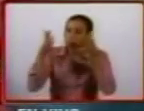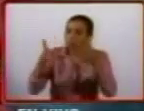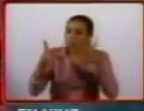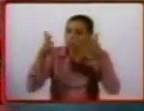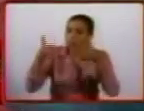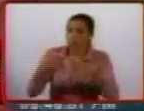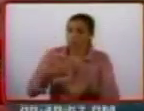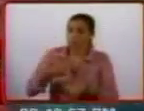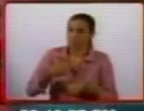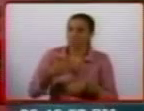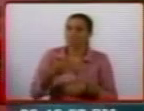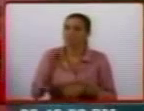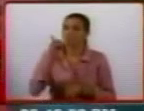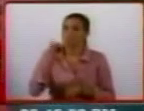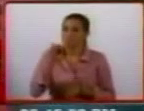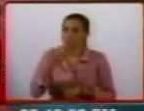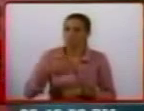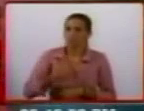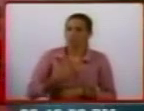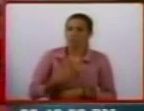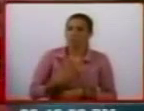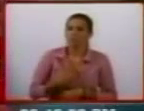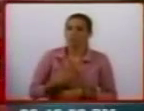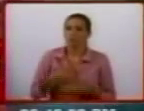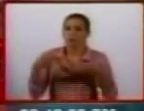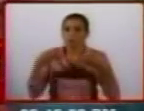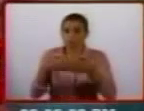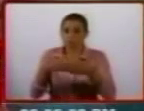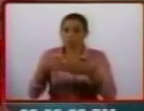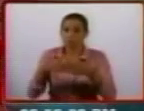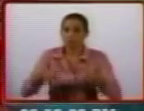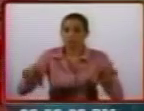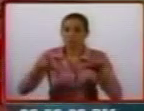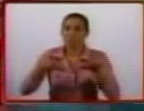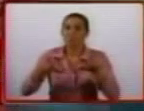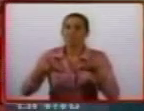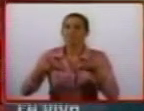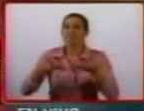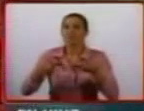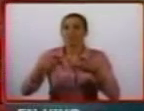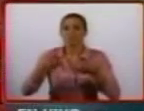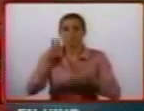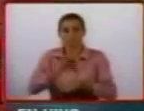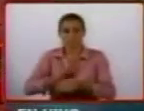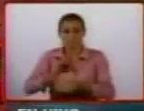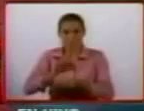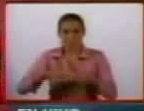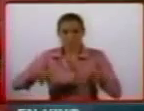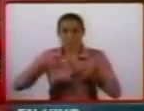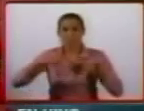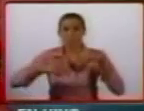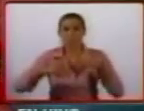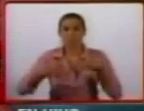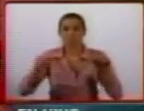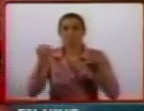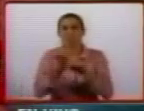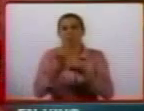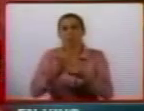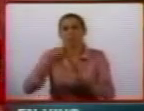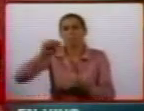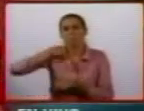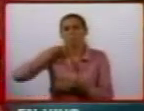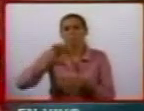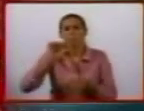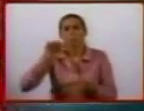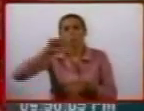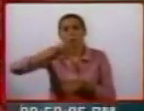la información de que esa unidad estaba operando por debajo de su capacidad. La hemos inspeccionado en conjunto con personal de la gobernación y